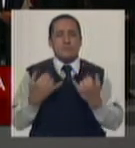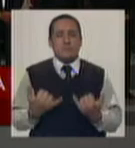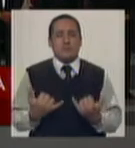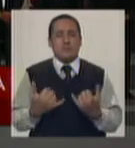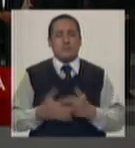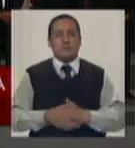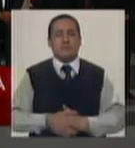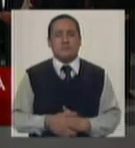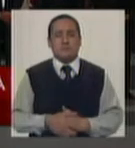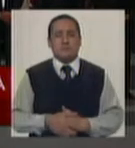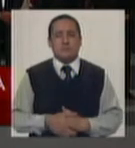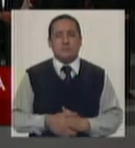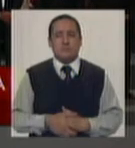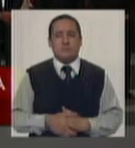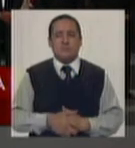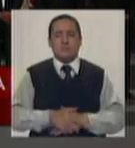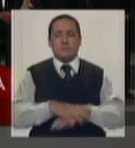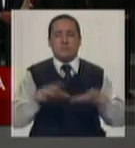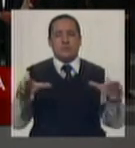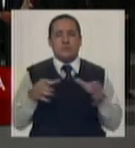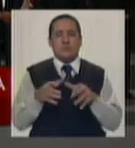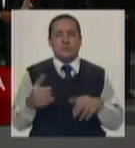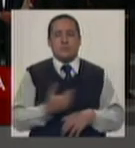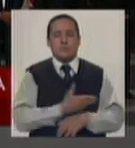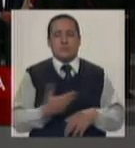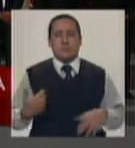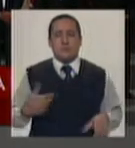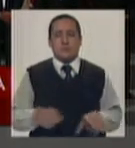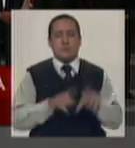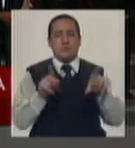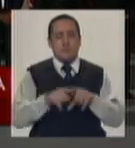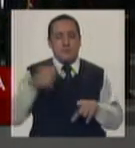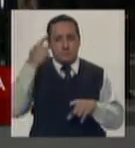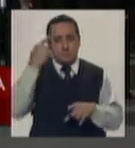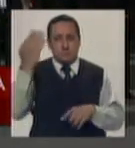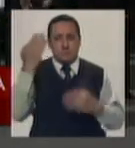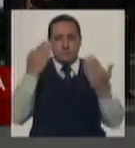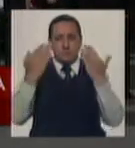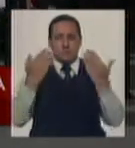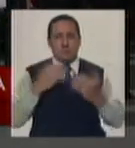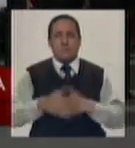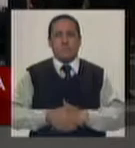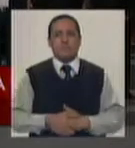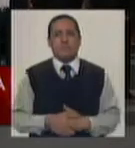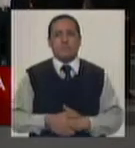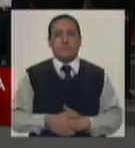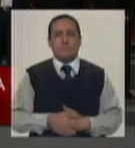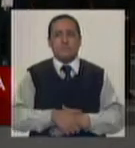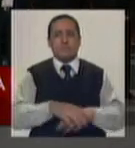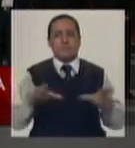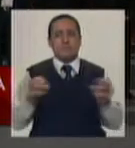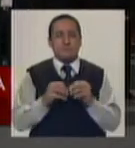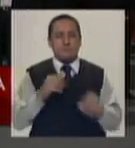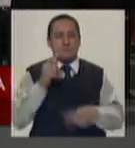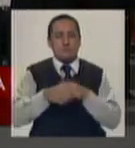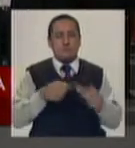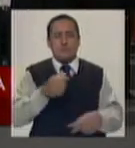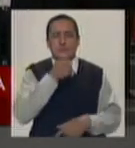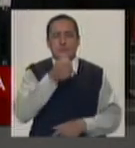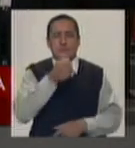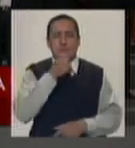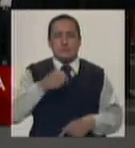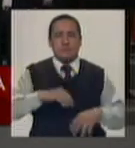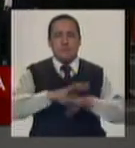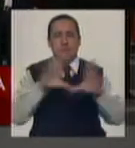entonces a todos los dignatarios que se saludan, que saludan en estos momentos para todos los medios de